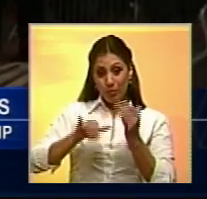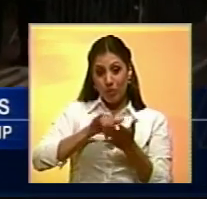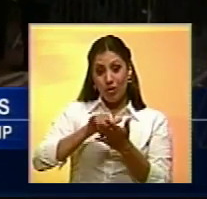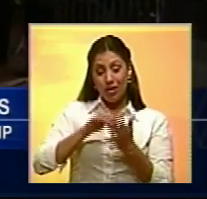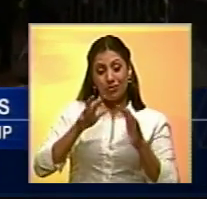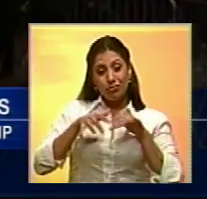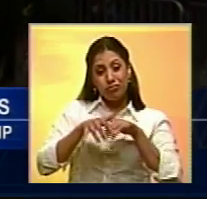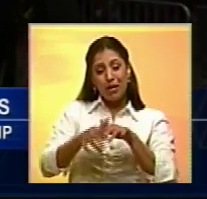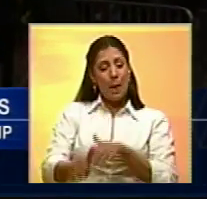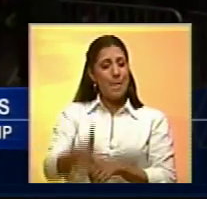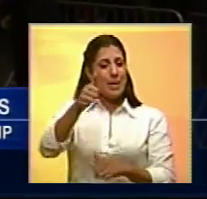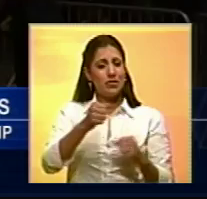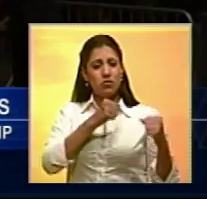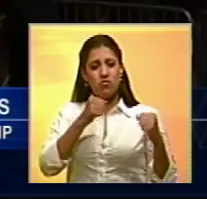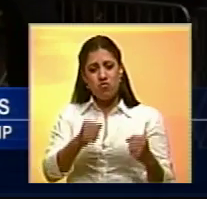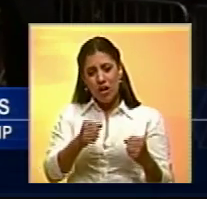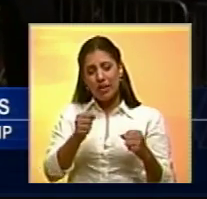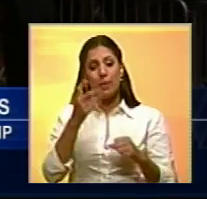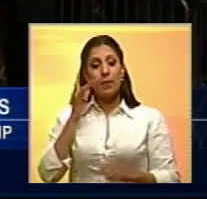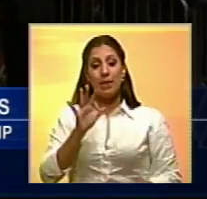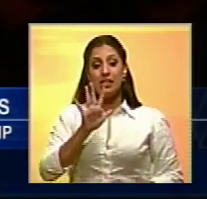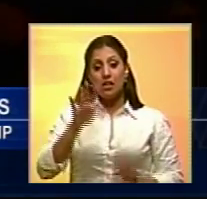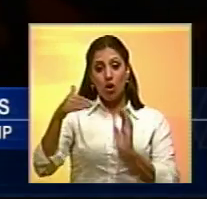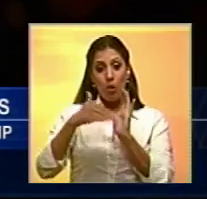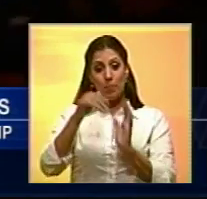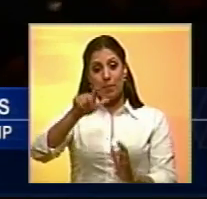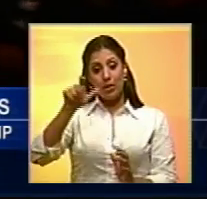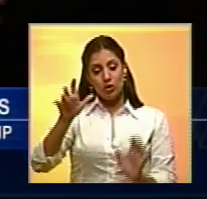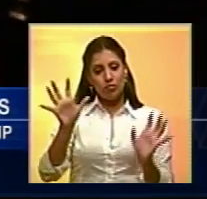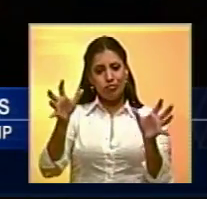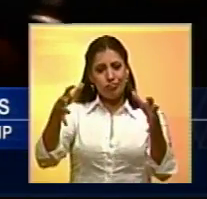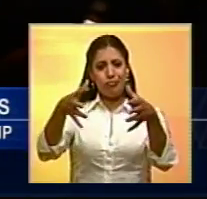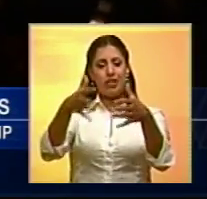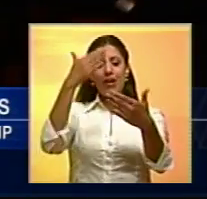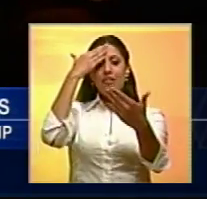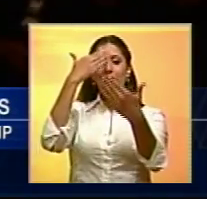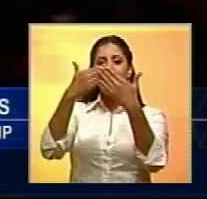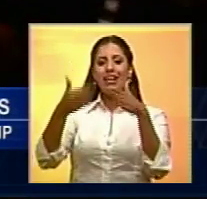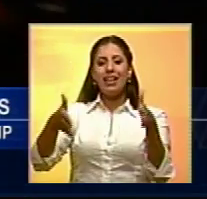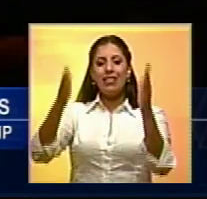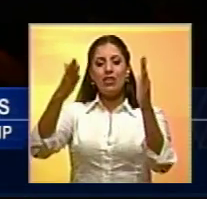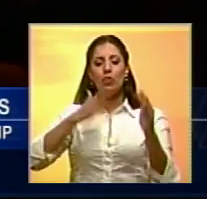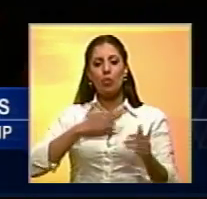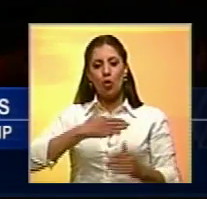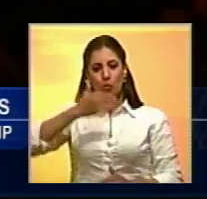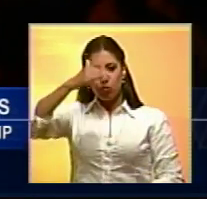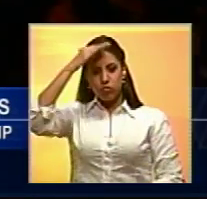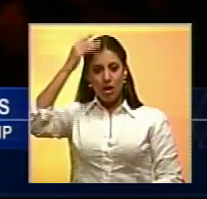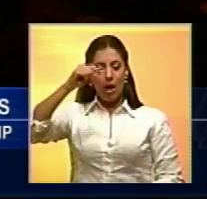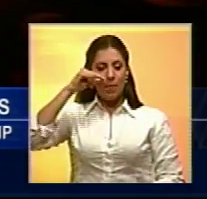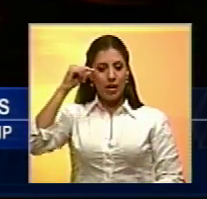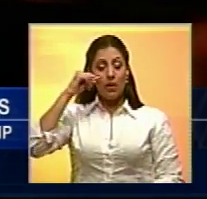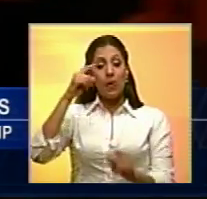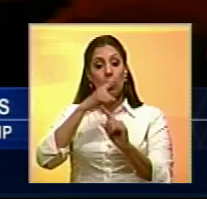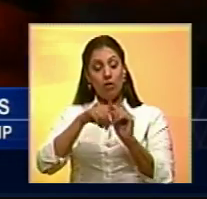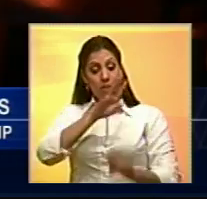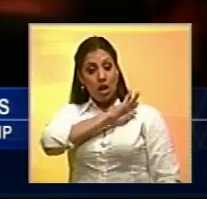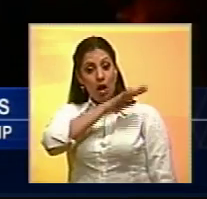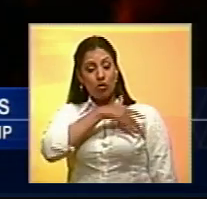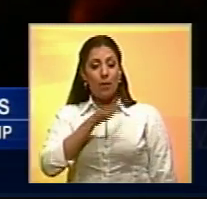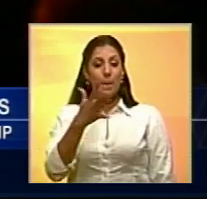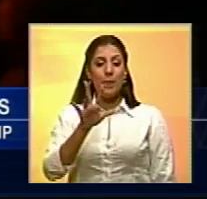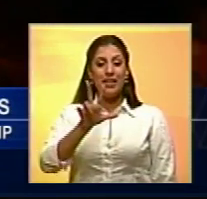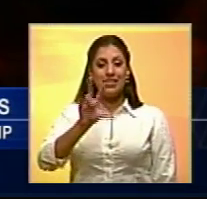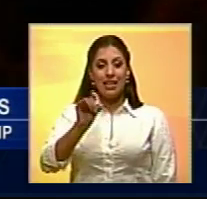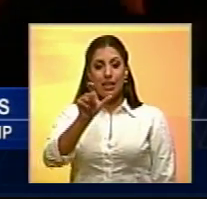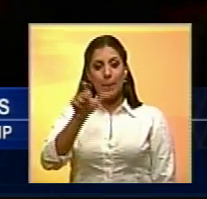la concentración más fuerte, donde cerca de 5.000 personas se reunieron frente a la Torre Trump en Manhattan. De acuerdo con autoridades, al menos